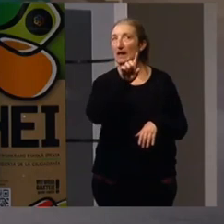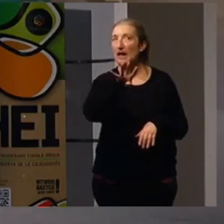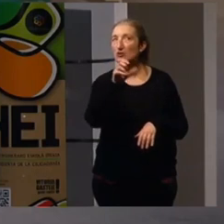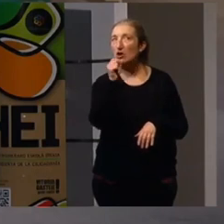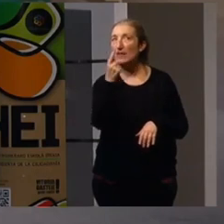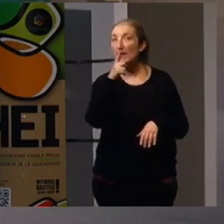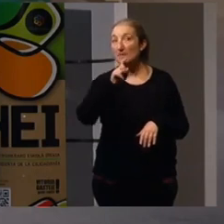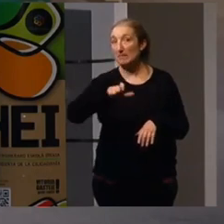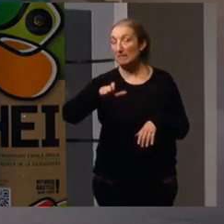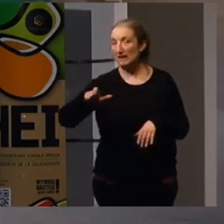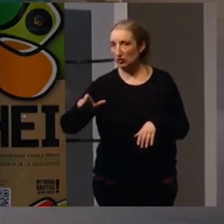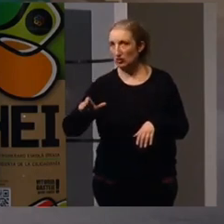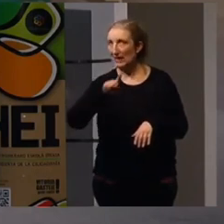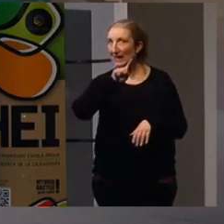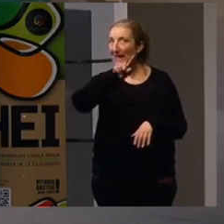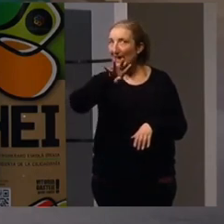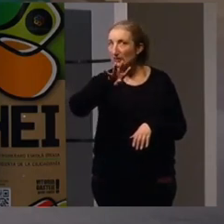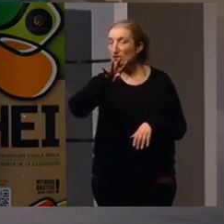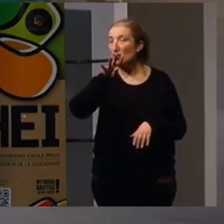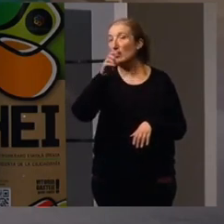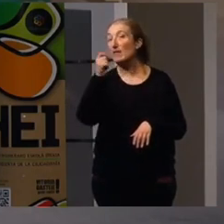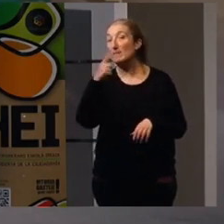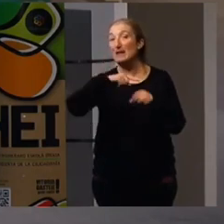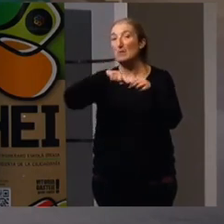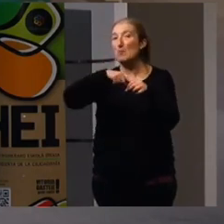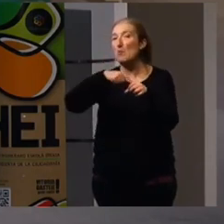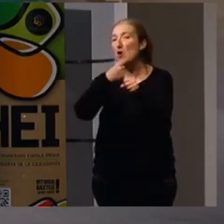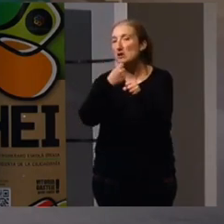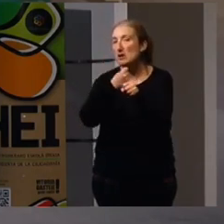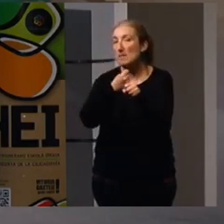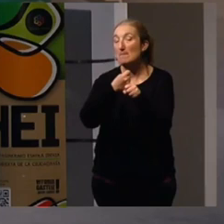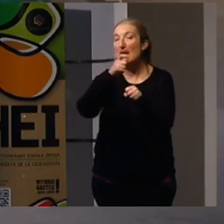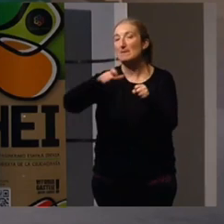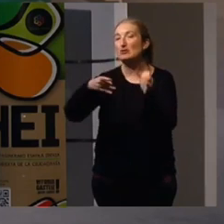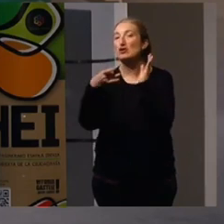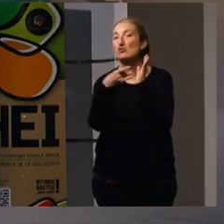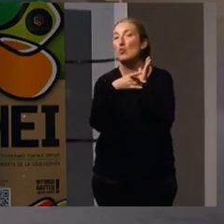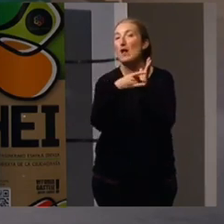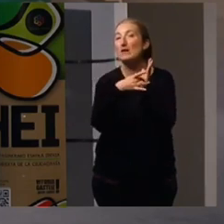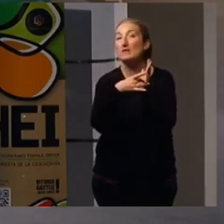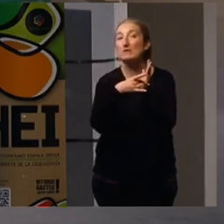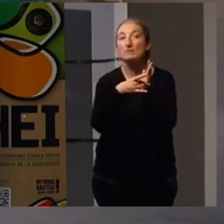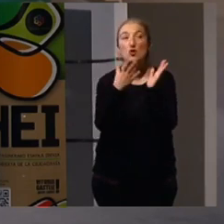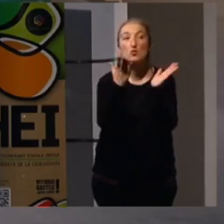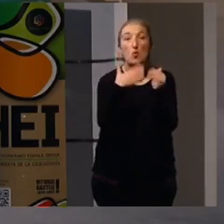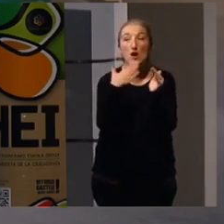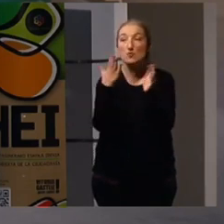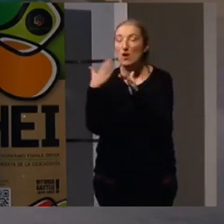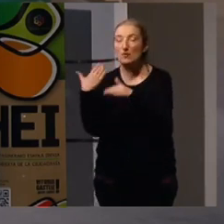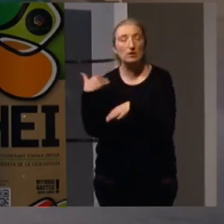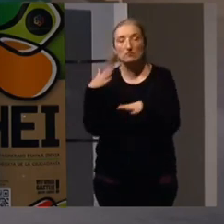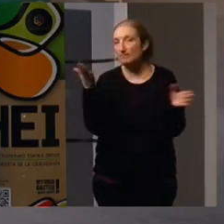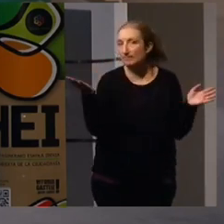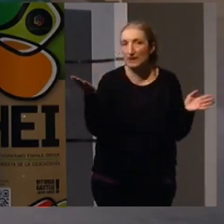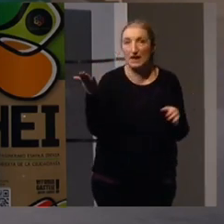14.000 personas, 14.000 puestos de trabajo para gente cualificada. no se encuentran o no se quieren encontrar. El otro